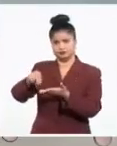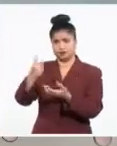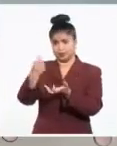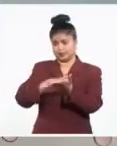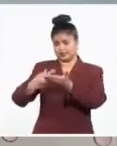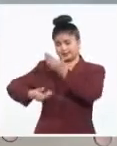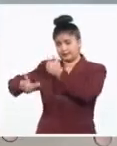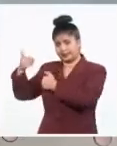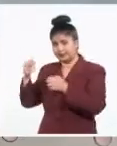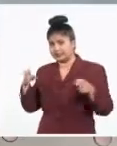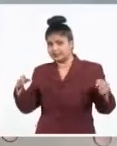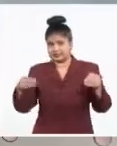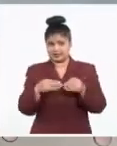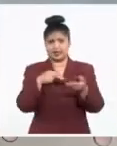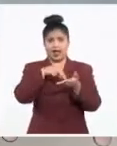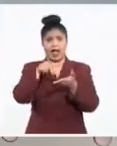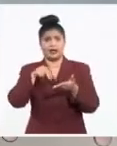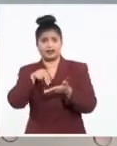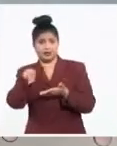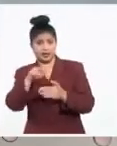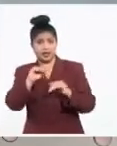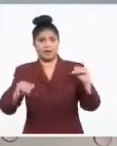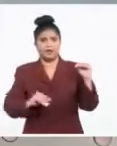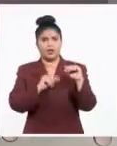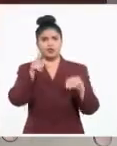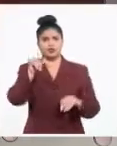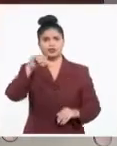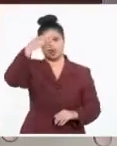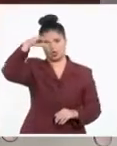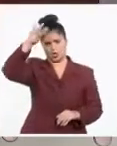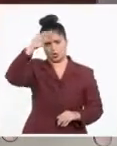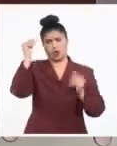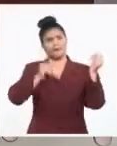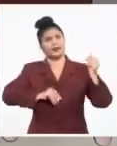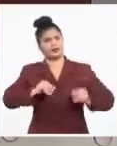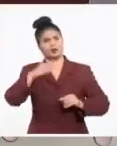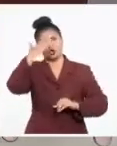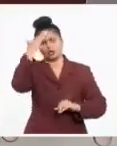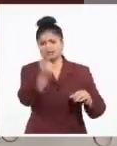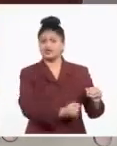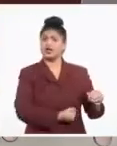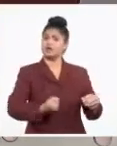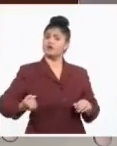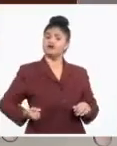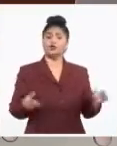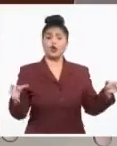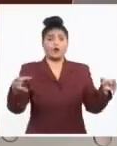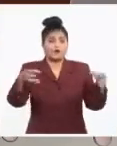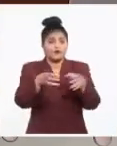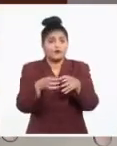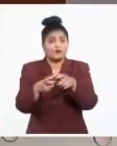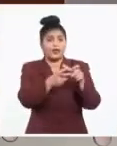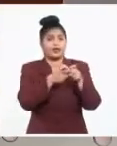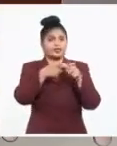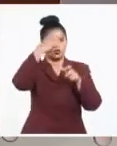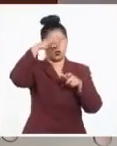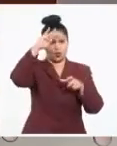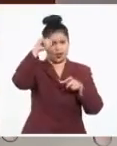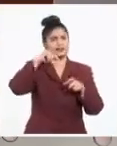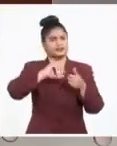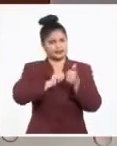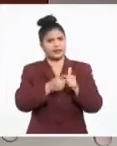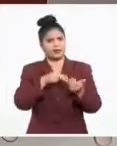de Ajedrez Sub-16 y nuestro equipo pudo participar gracias a grandes esfuerzos realizados por la Federación Cubana de este deporte y también el